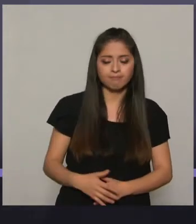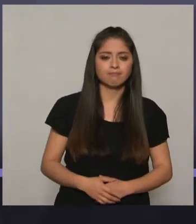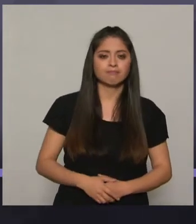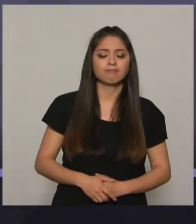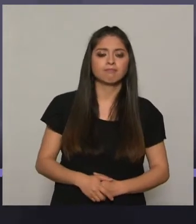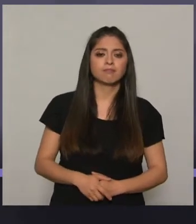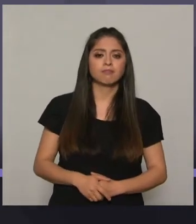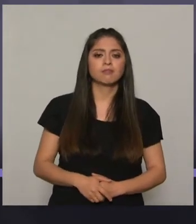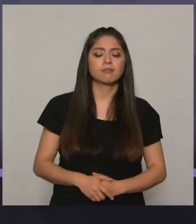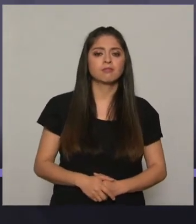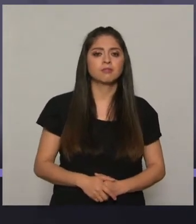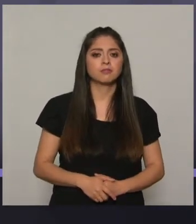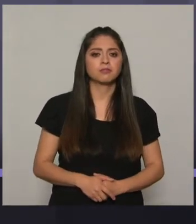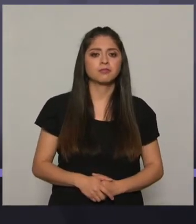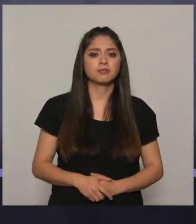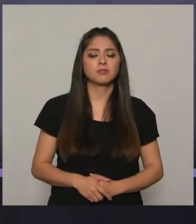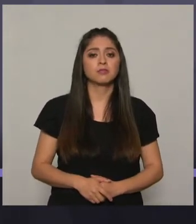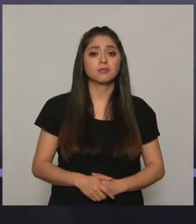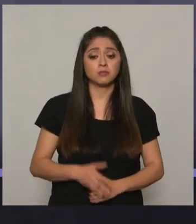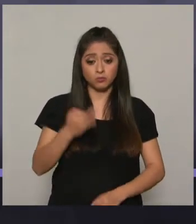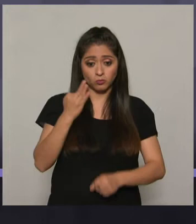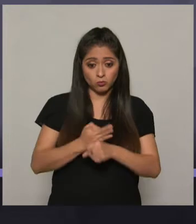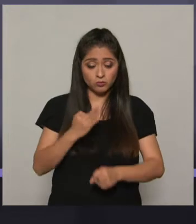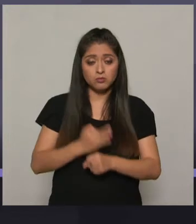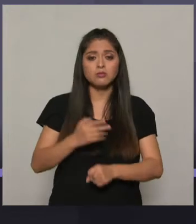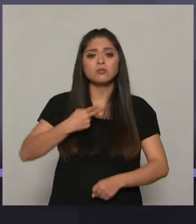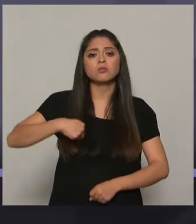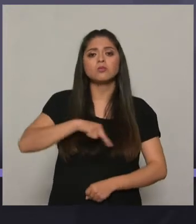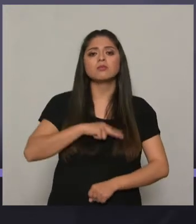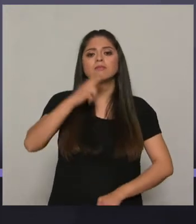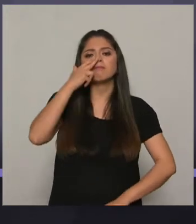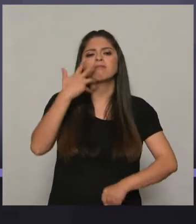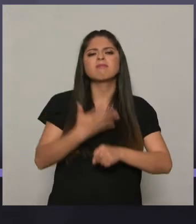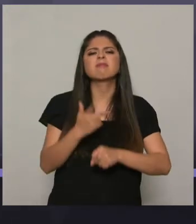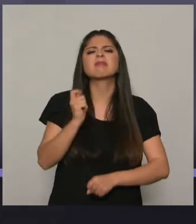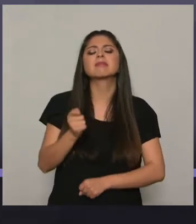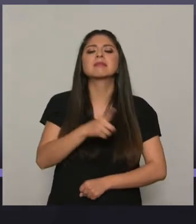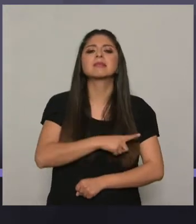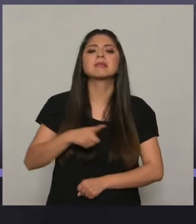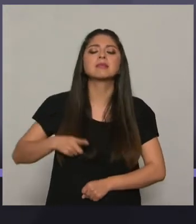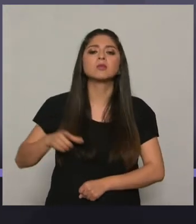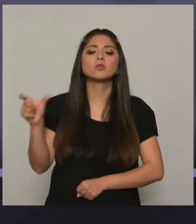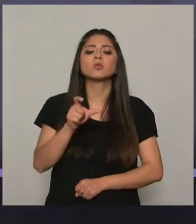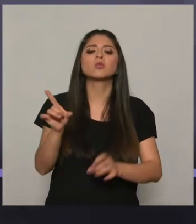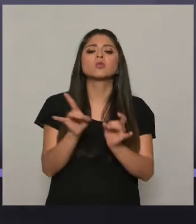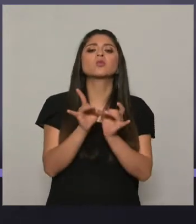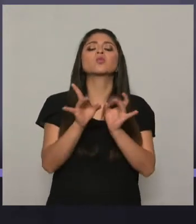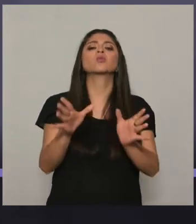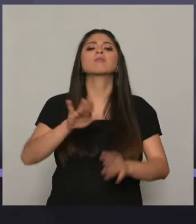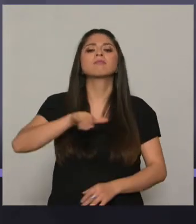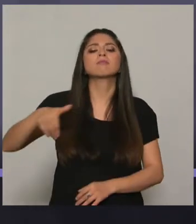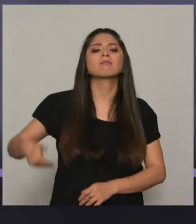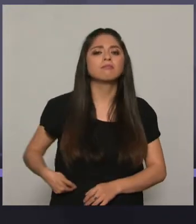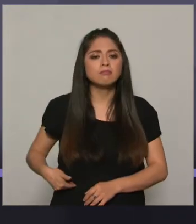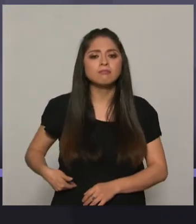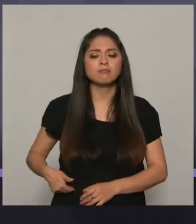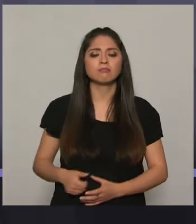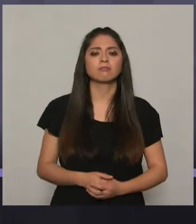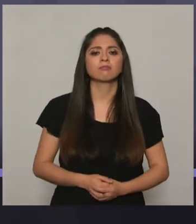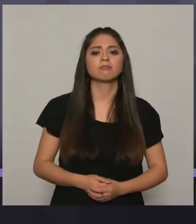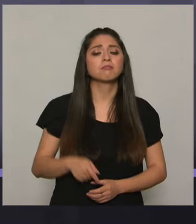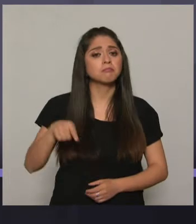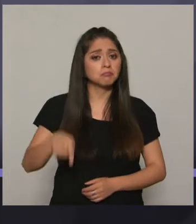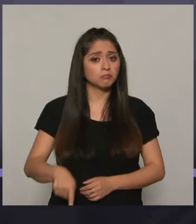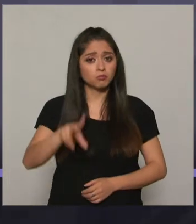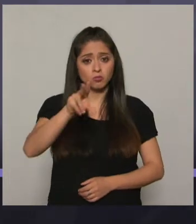realmente la parte que nos toca a lo mejor a nosotros es un poco más ya cuando han sucedido los accidentes, como bien decías antes, pues la cuestión de